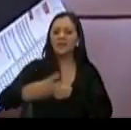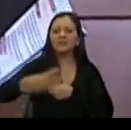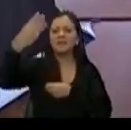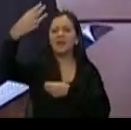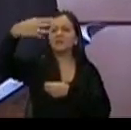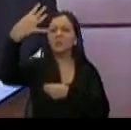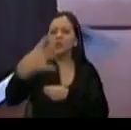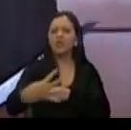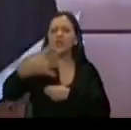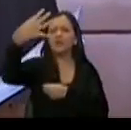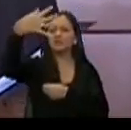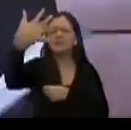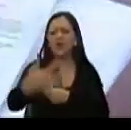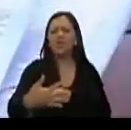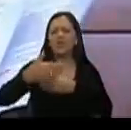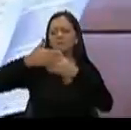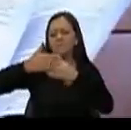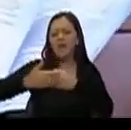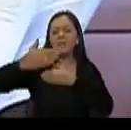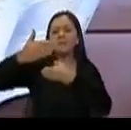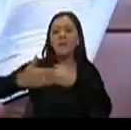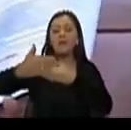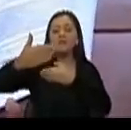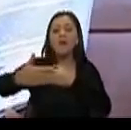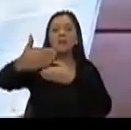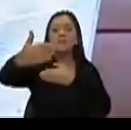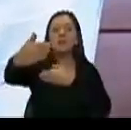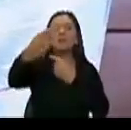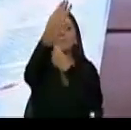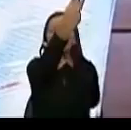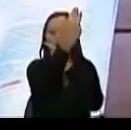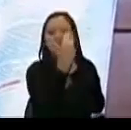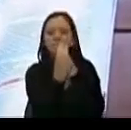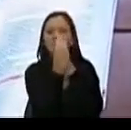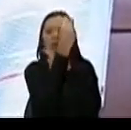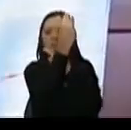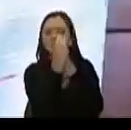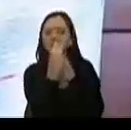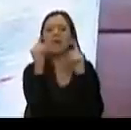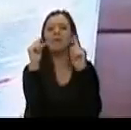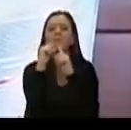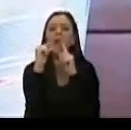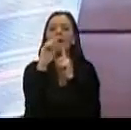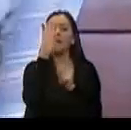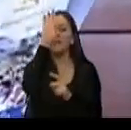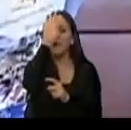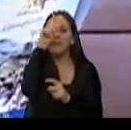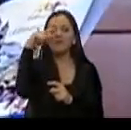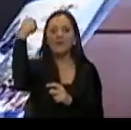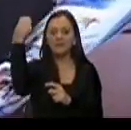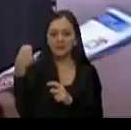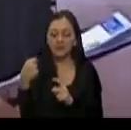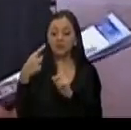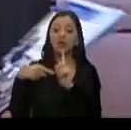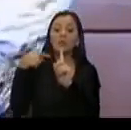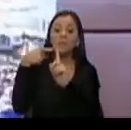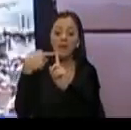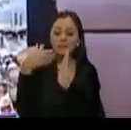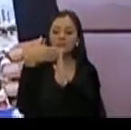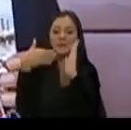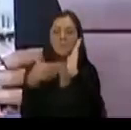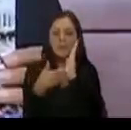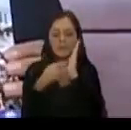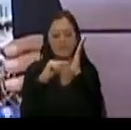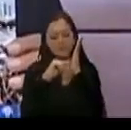y leyendo mensajes del Papa y también leyendo la palabra de Dios. Aquí tenemos